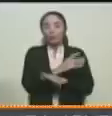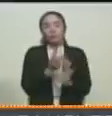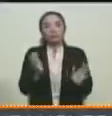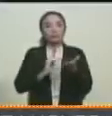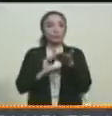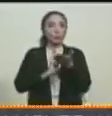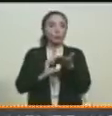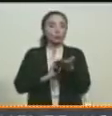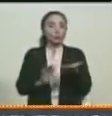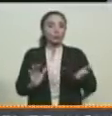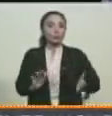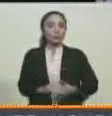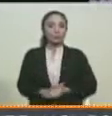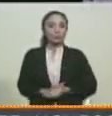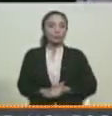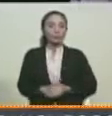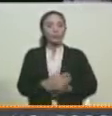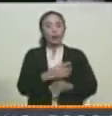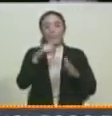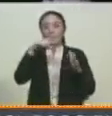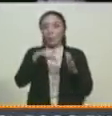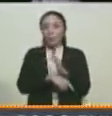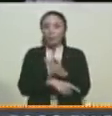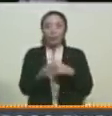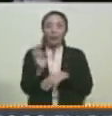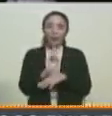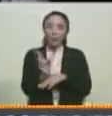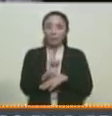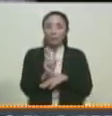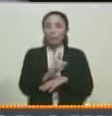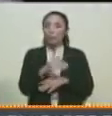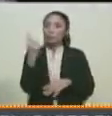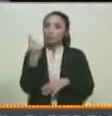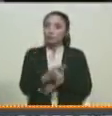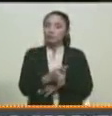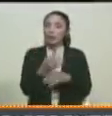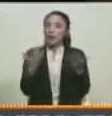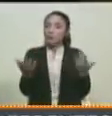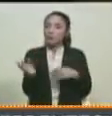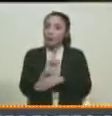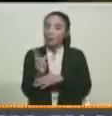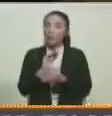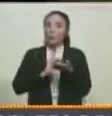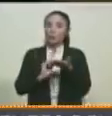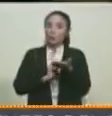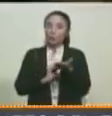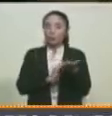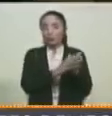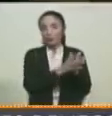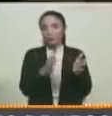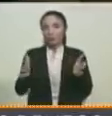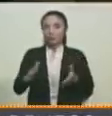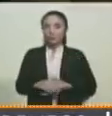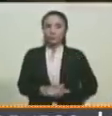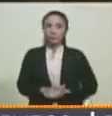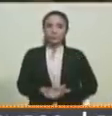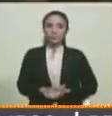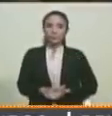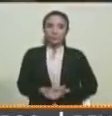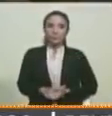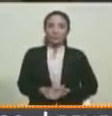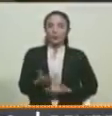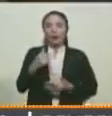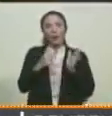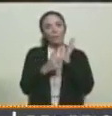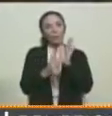afrontar con profundidad y radicalidad las soluciones, sobre todo que marquen el